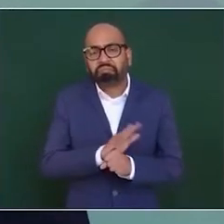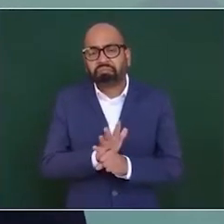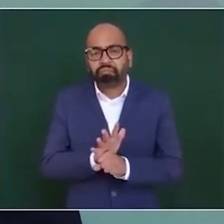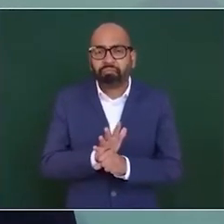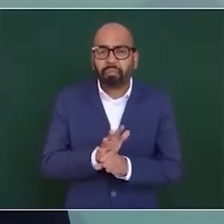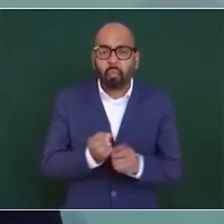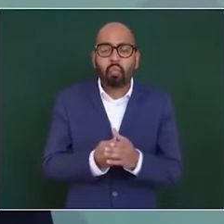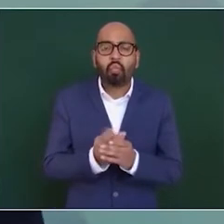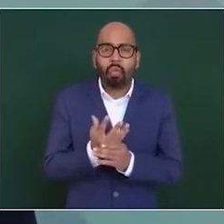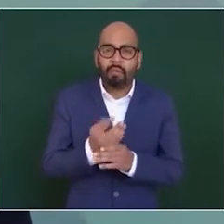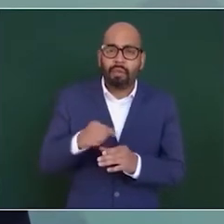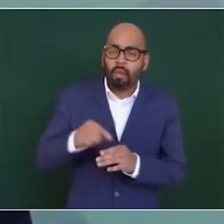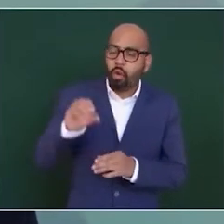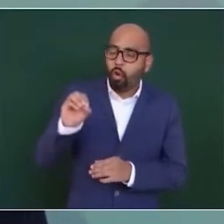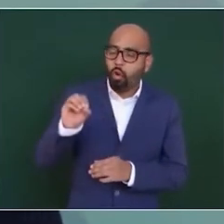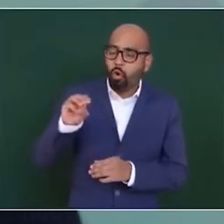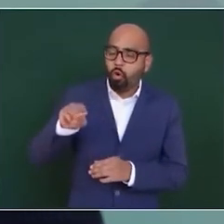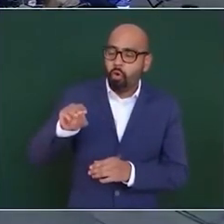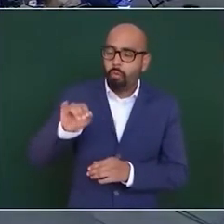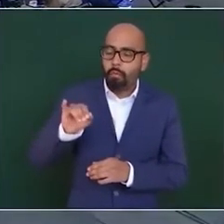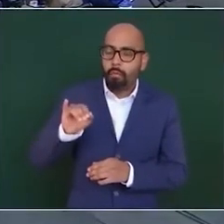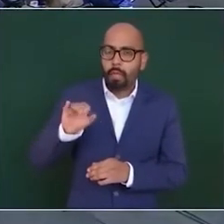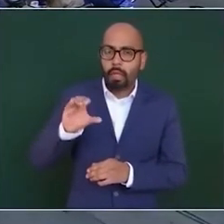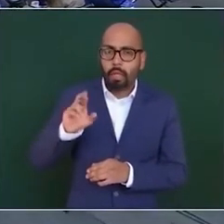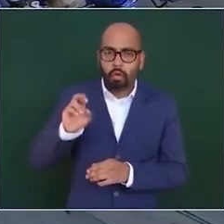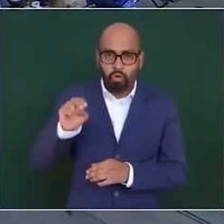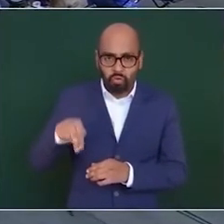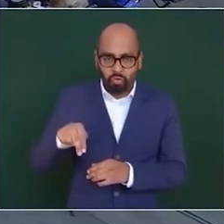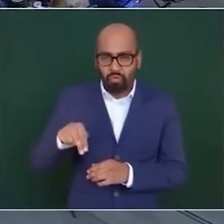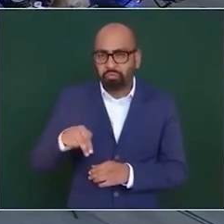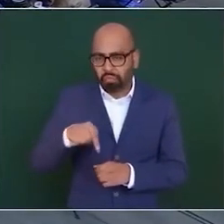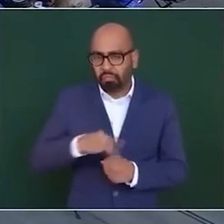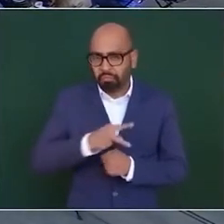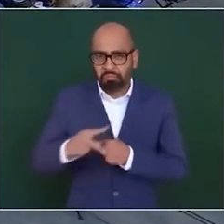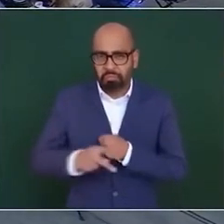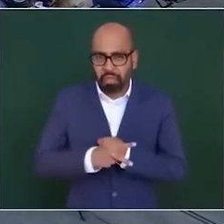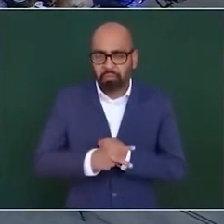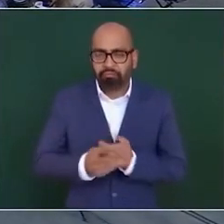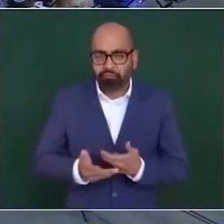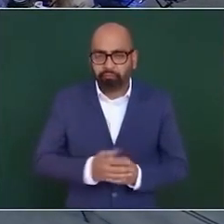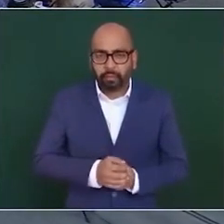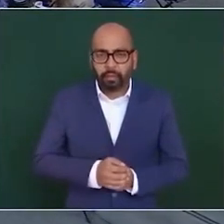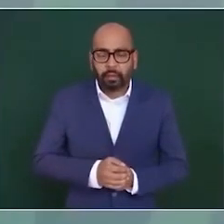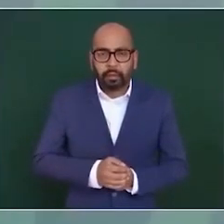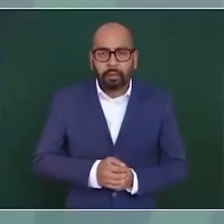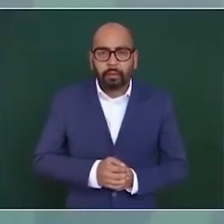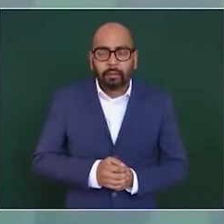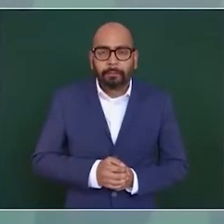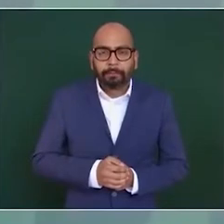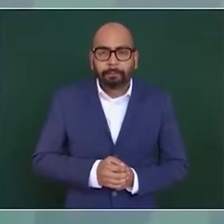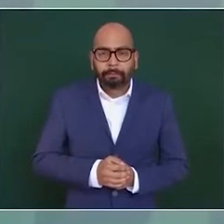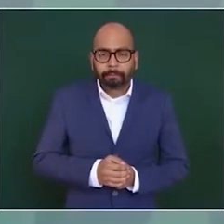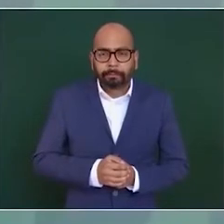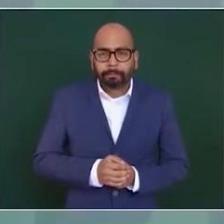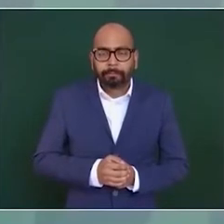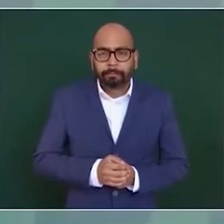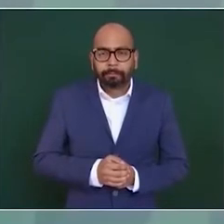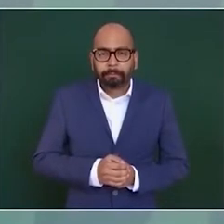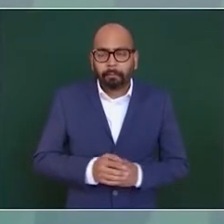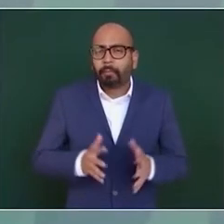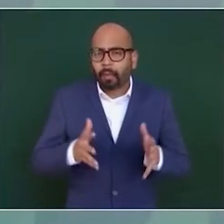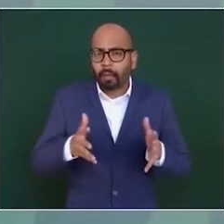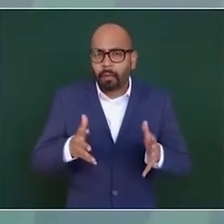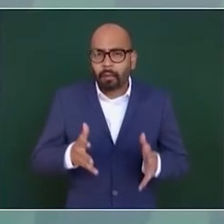esta nueva variante en el país. Ya se hizo notorio que hay